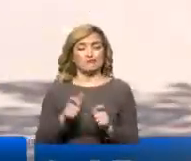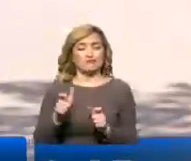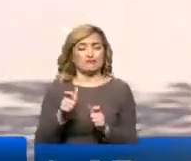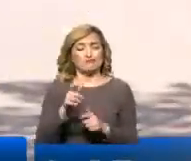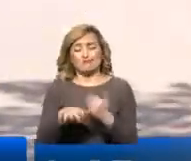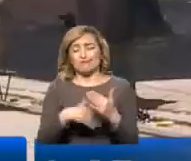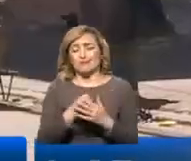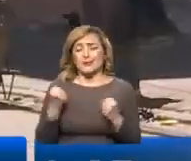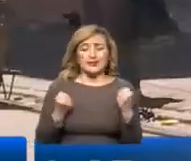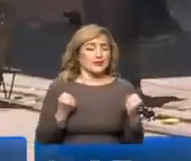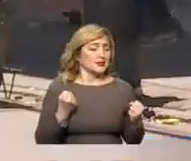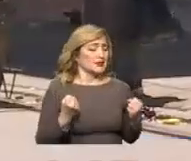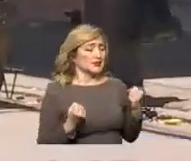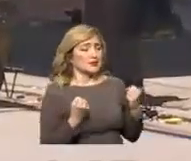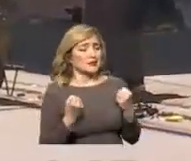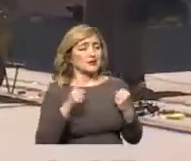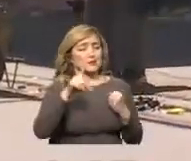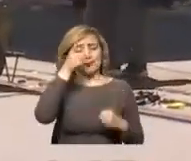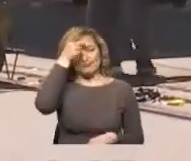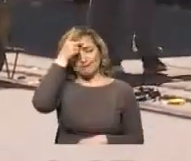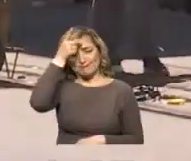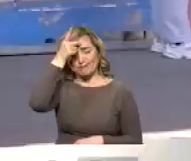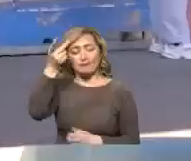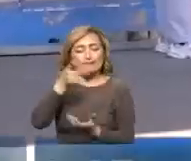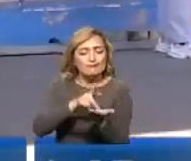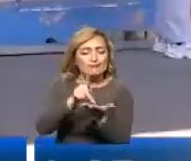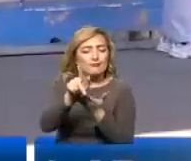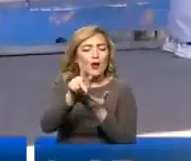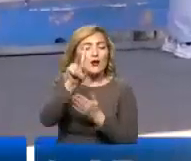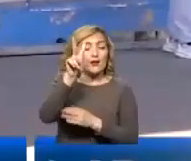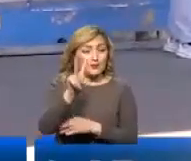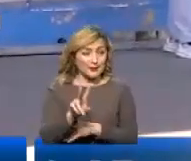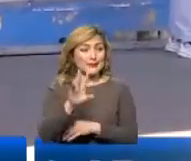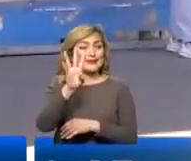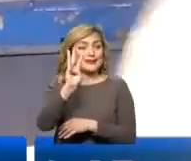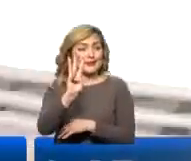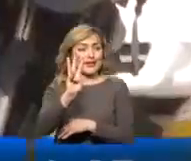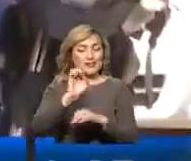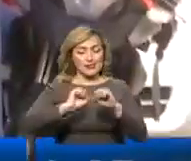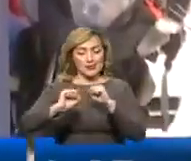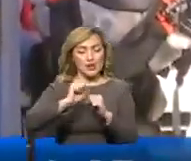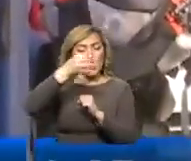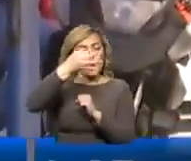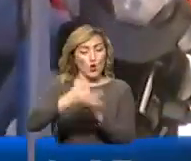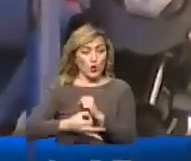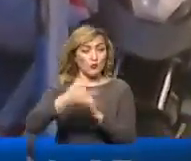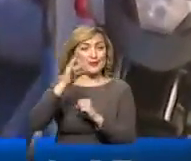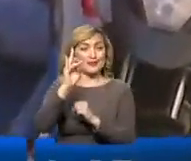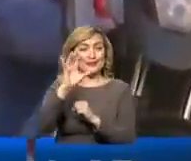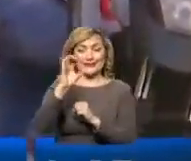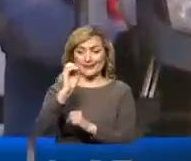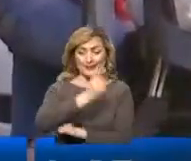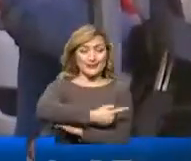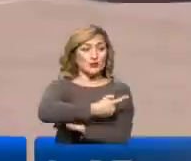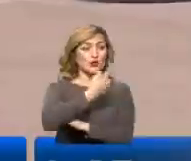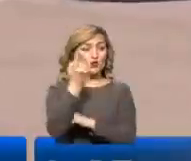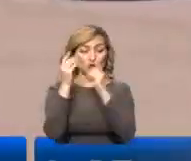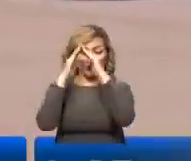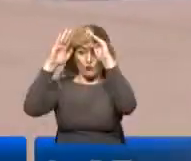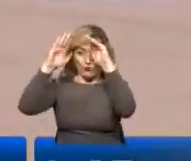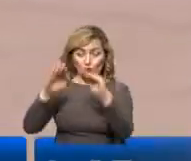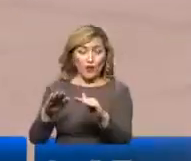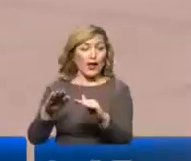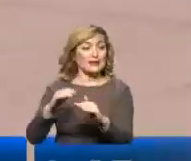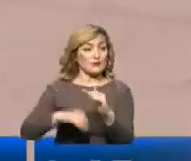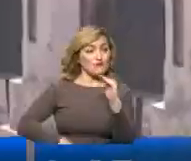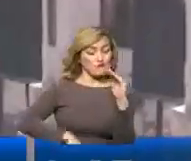tenemos compromiso. Este 26 de mayo se cumplen 70 días del confinamiento en Quito y según el alcalde será el día donde se alcance